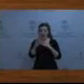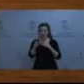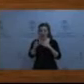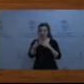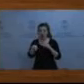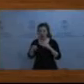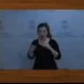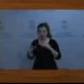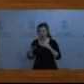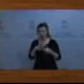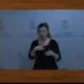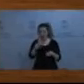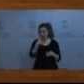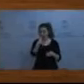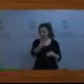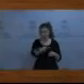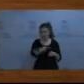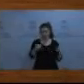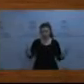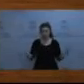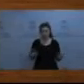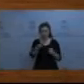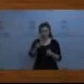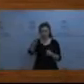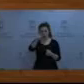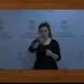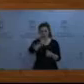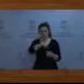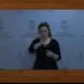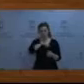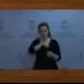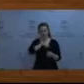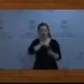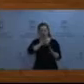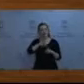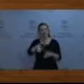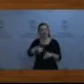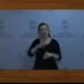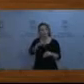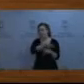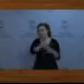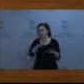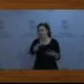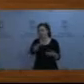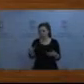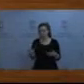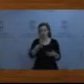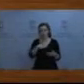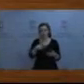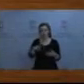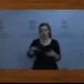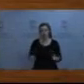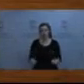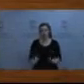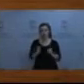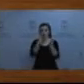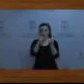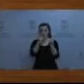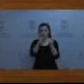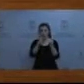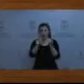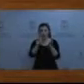la acción de España permiten rescatar a miles de personas que, utilizadas por unas mafias,